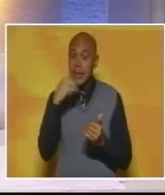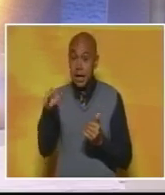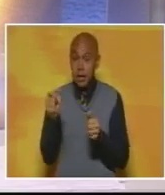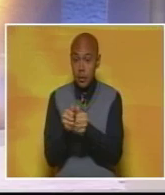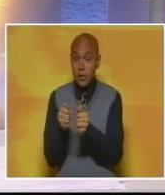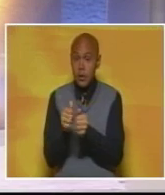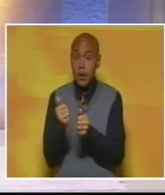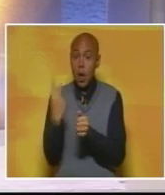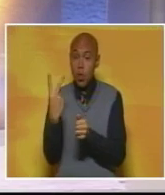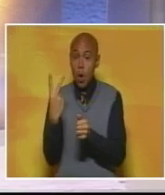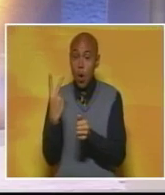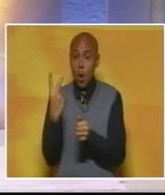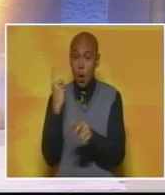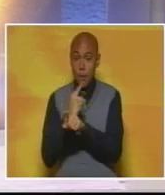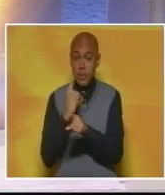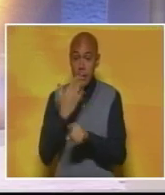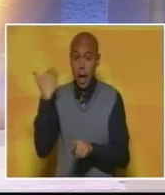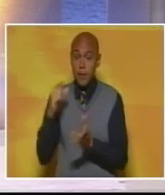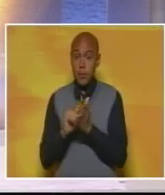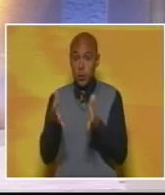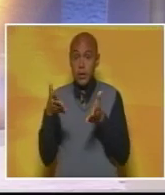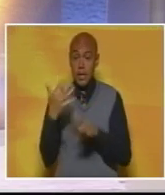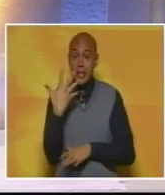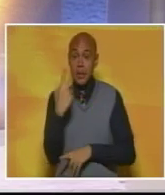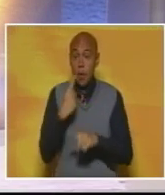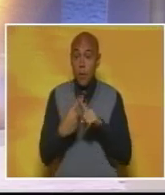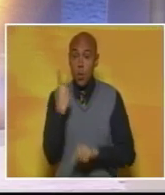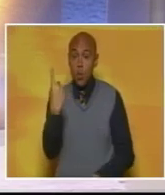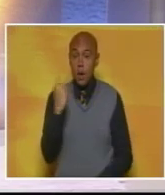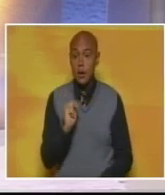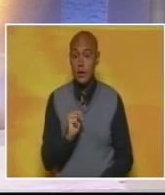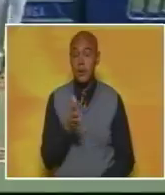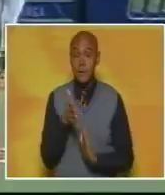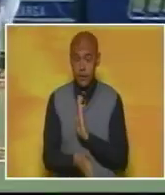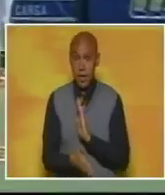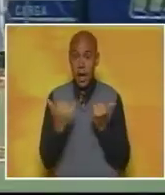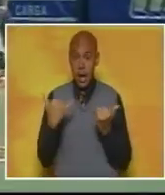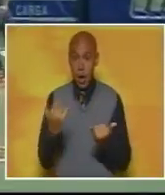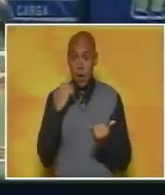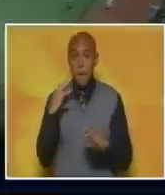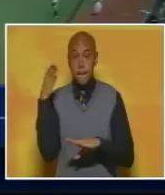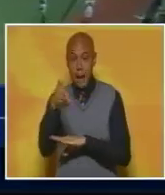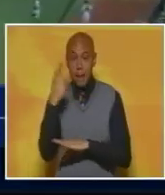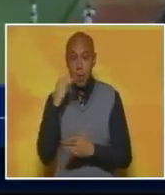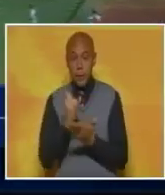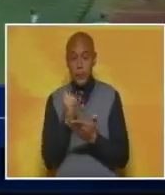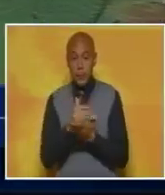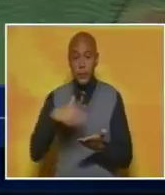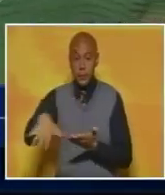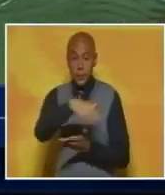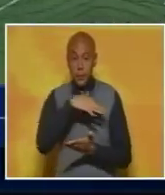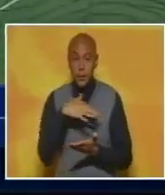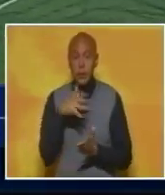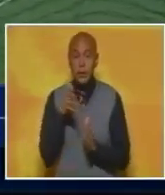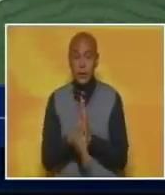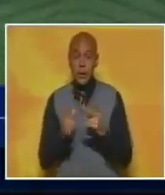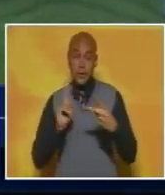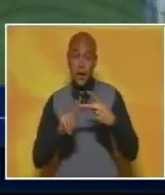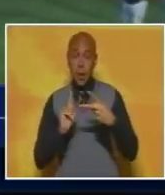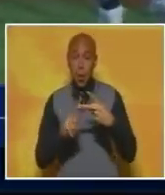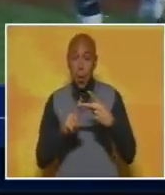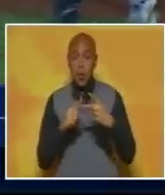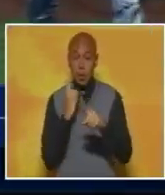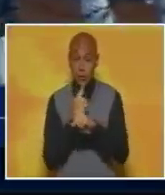ganado los 2 juegos anteriores, 5 carreras por 1. Nos vamos al estadio de Alfonso Chico Carrasquel, a la parte alta del segundo